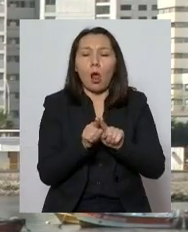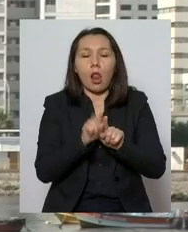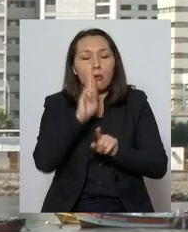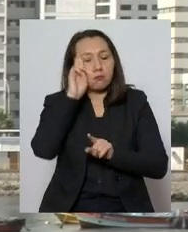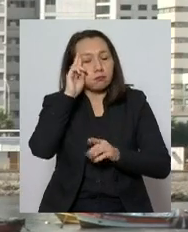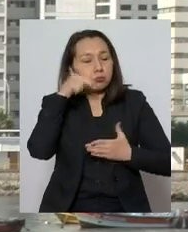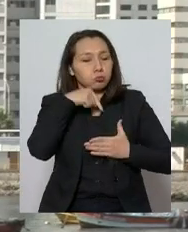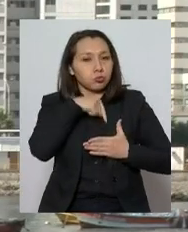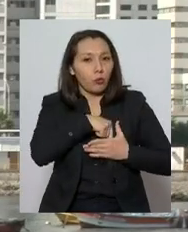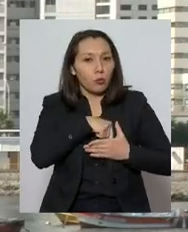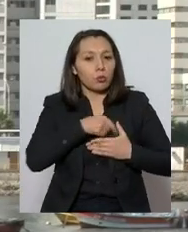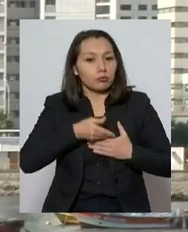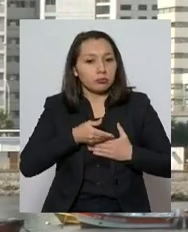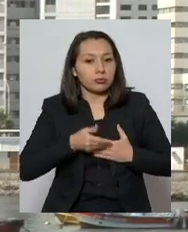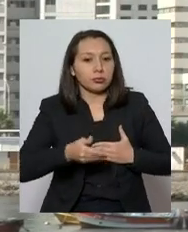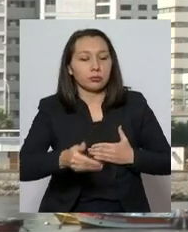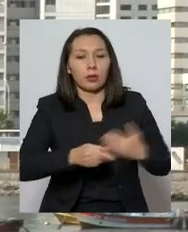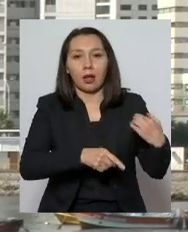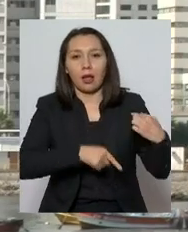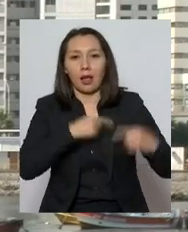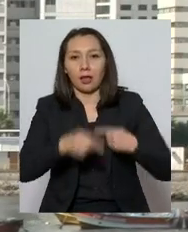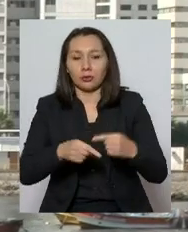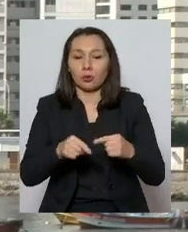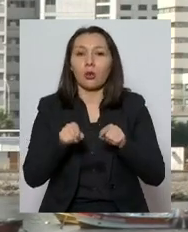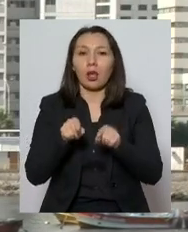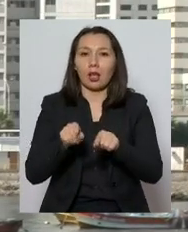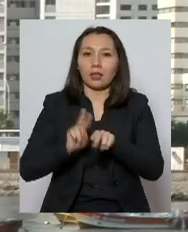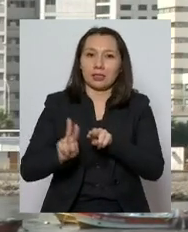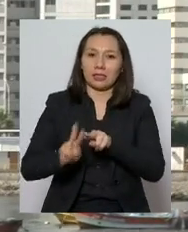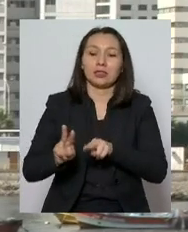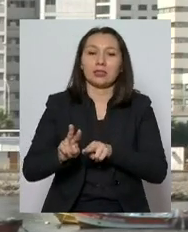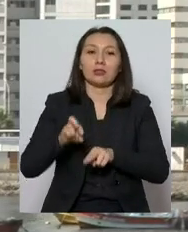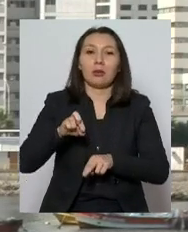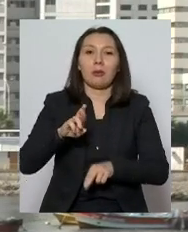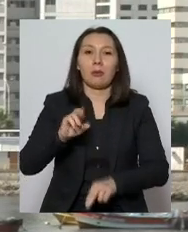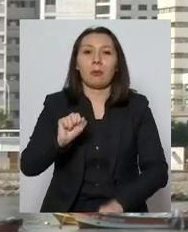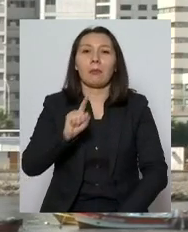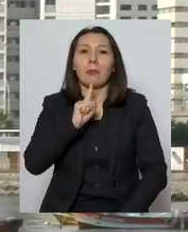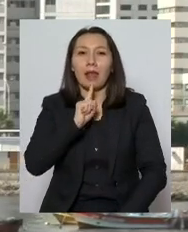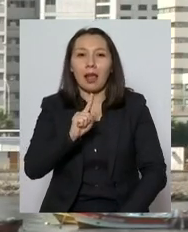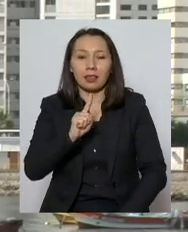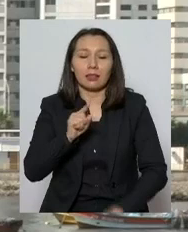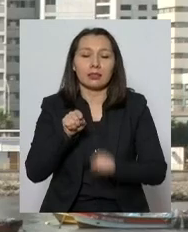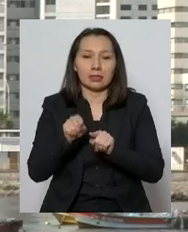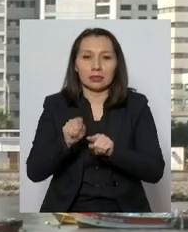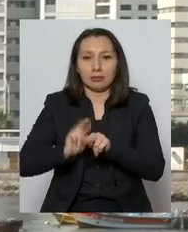profundamente el curso de la historia como lo hizo Arturo Prat Chacón.